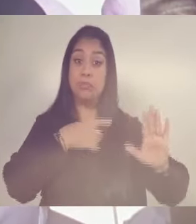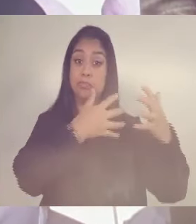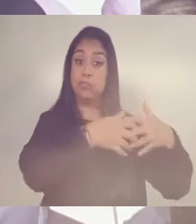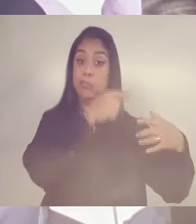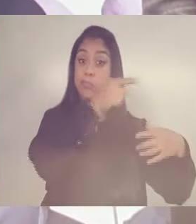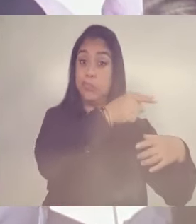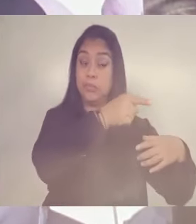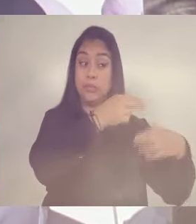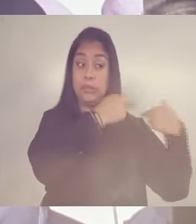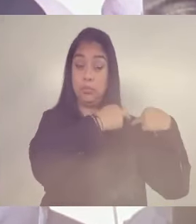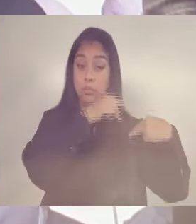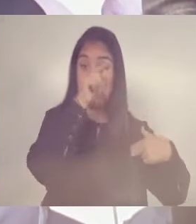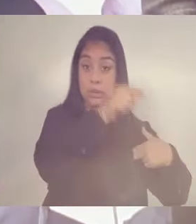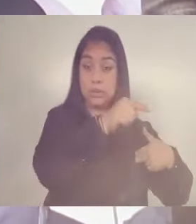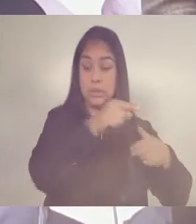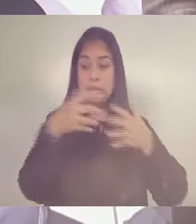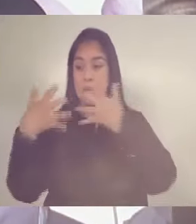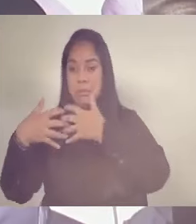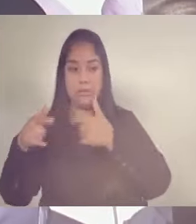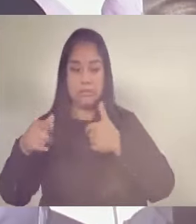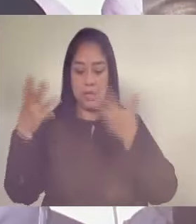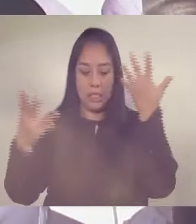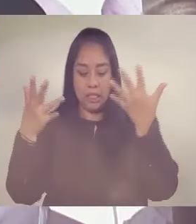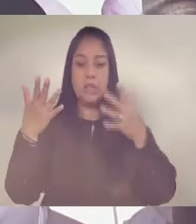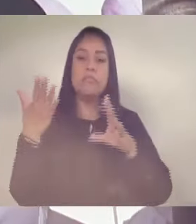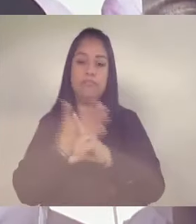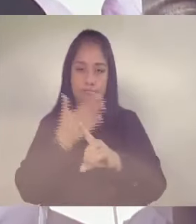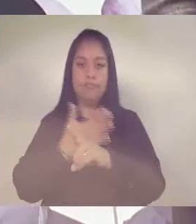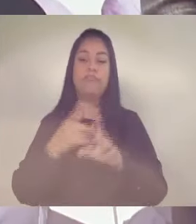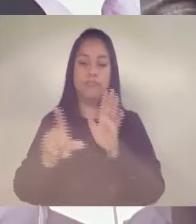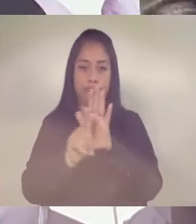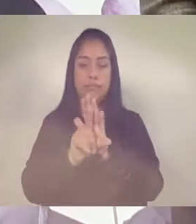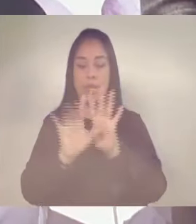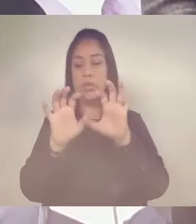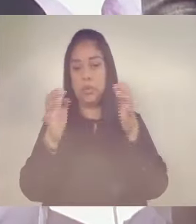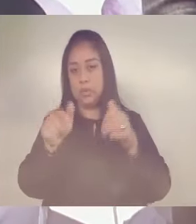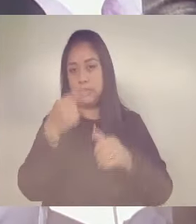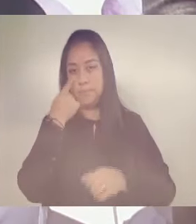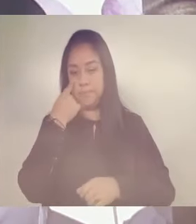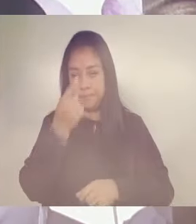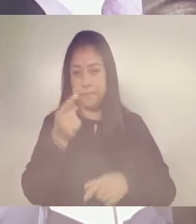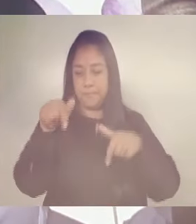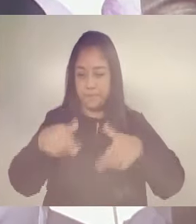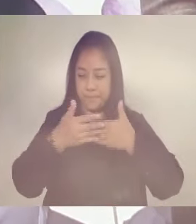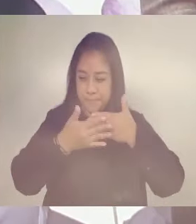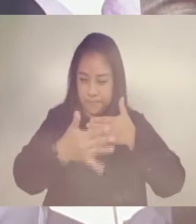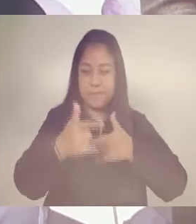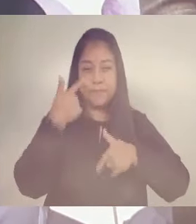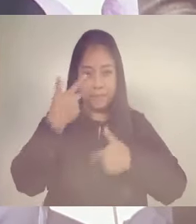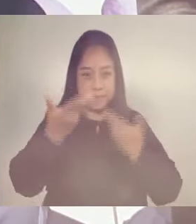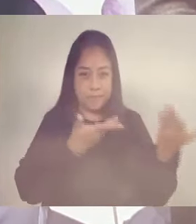de la empresa contratista, podemos meternos en aprietos legales. Entonces, eso es lo que estos días se está